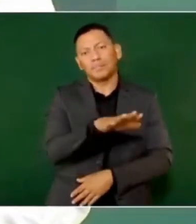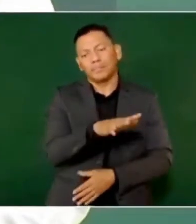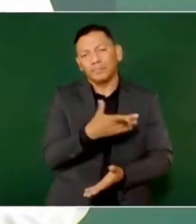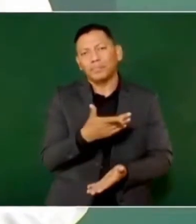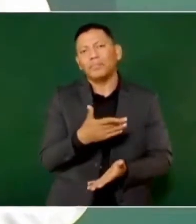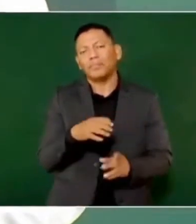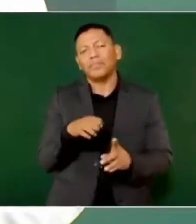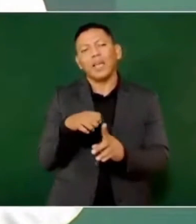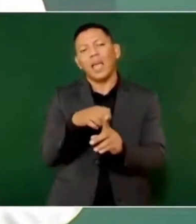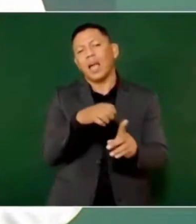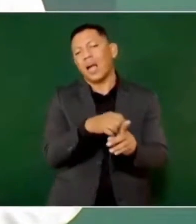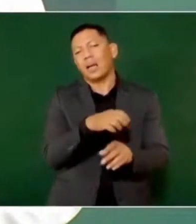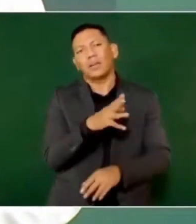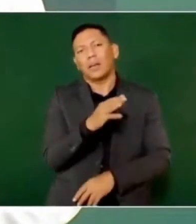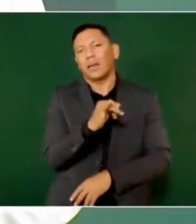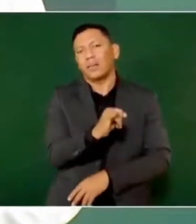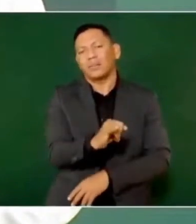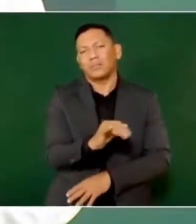engañados